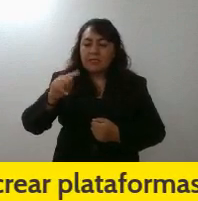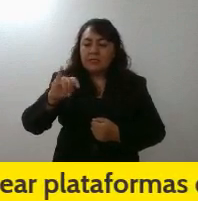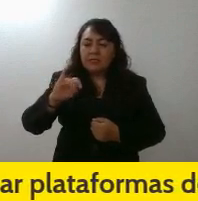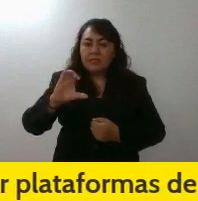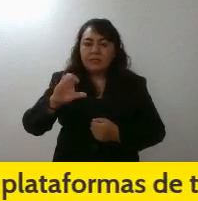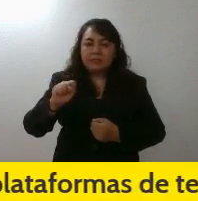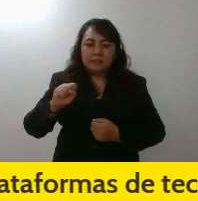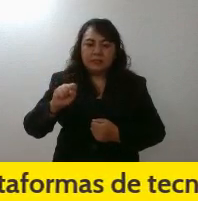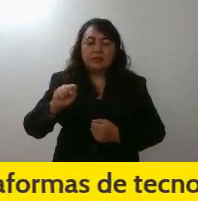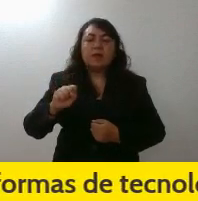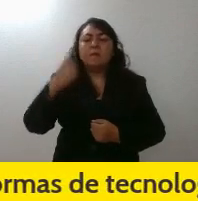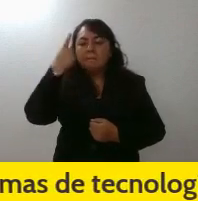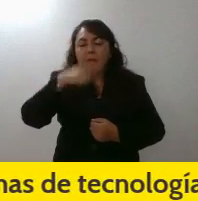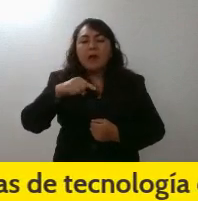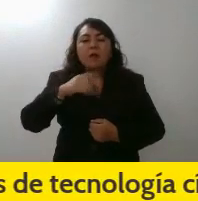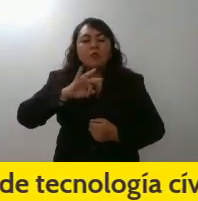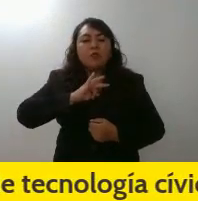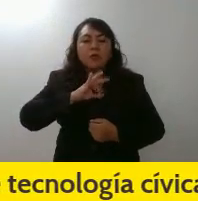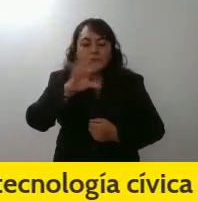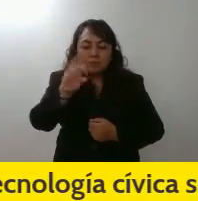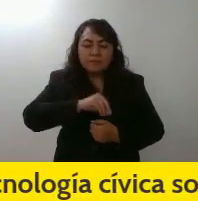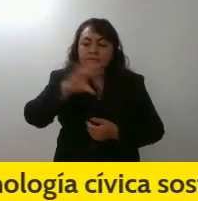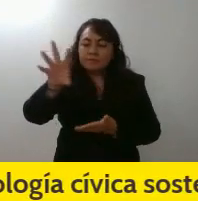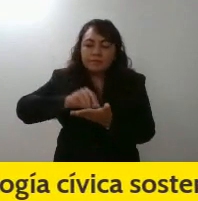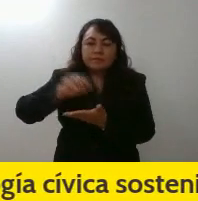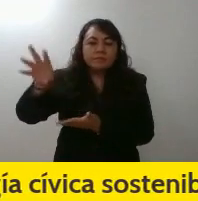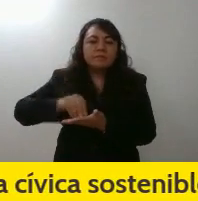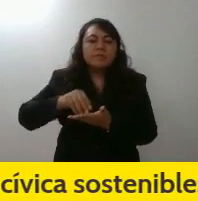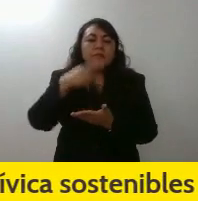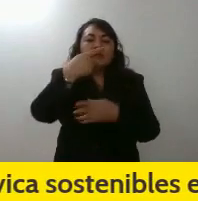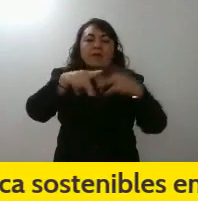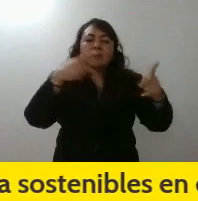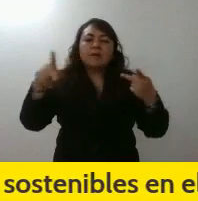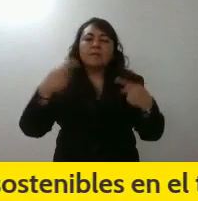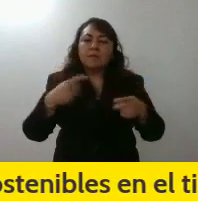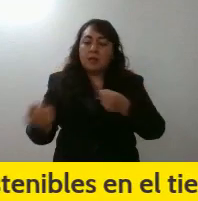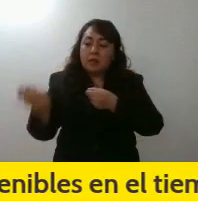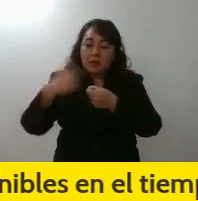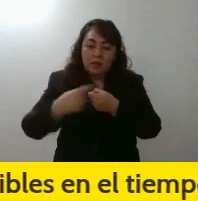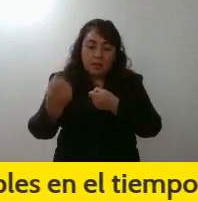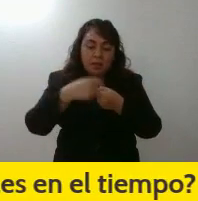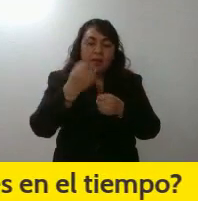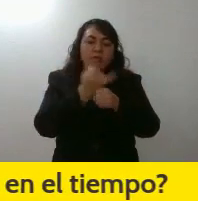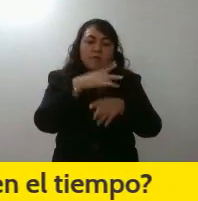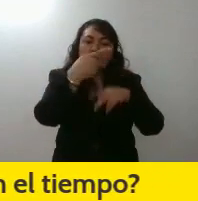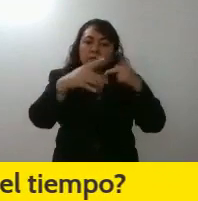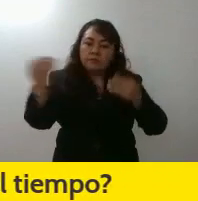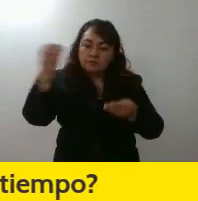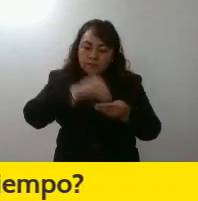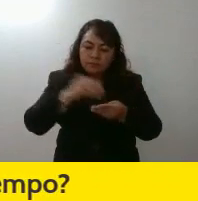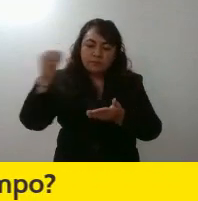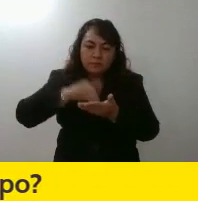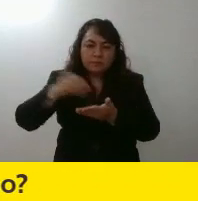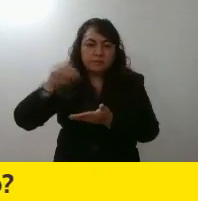para ir recopilando los datos de los usuarios que entraban a la plataforma y